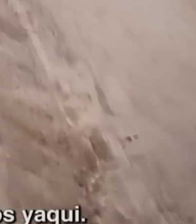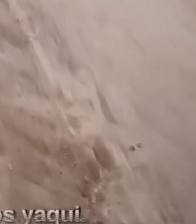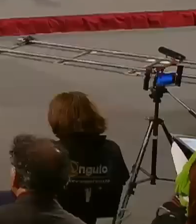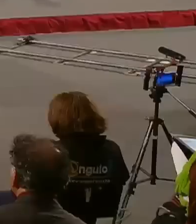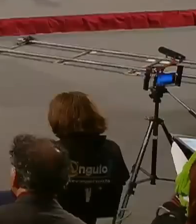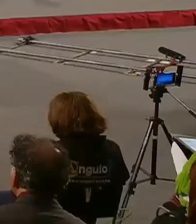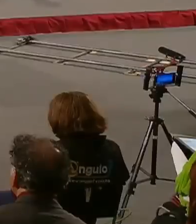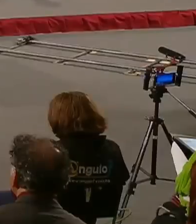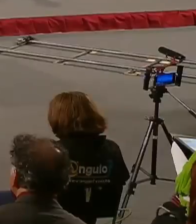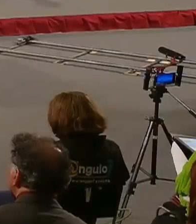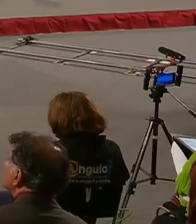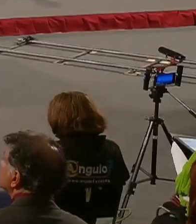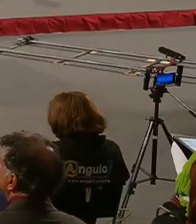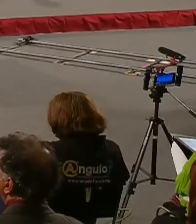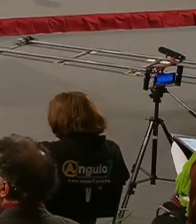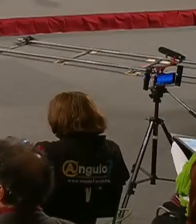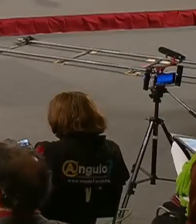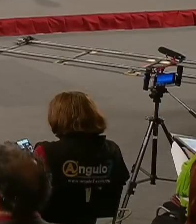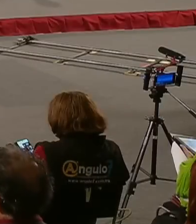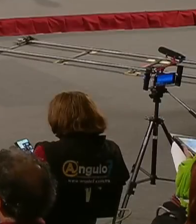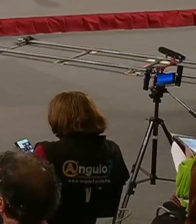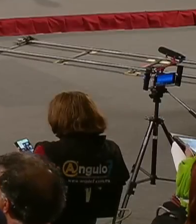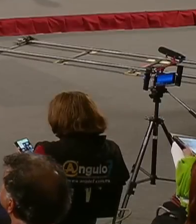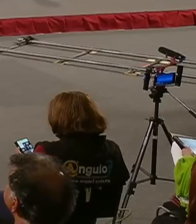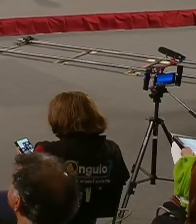pueblos yaqui. Muchas gracias.